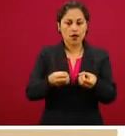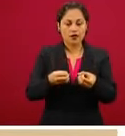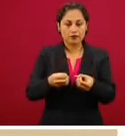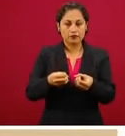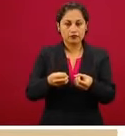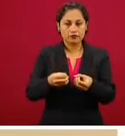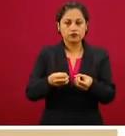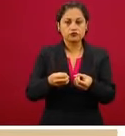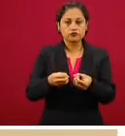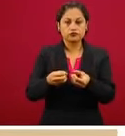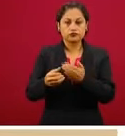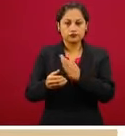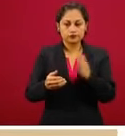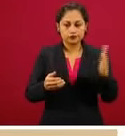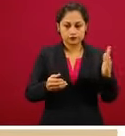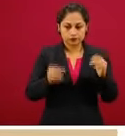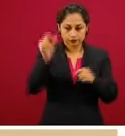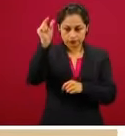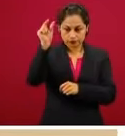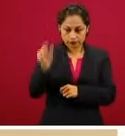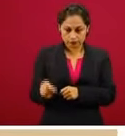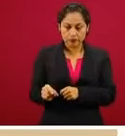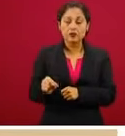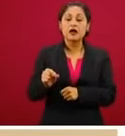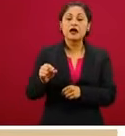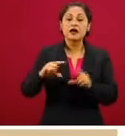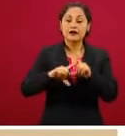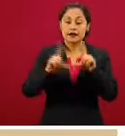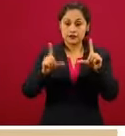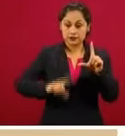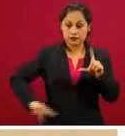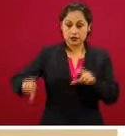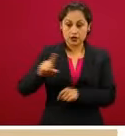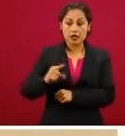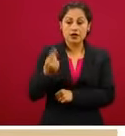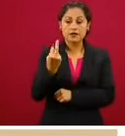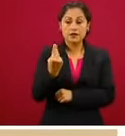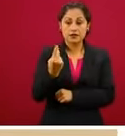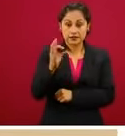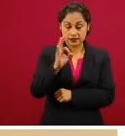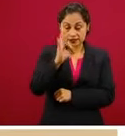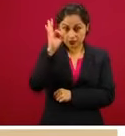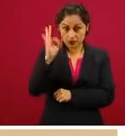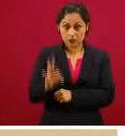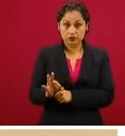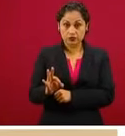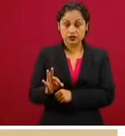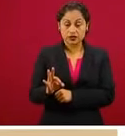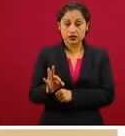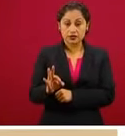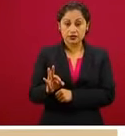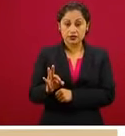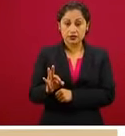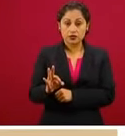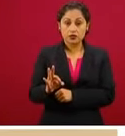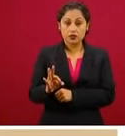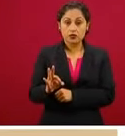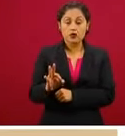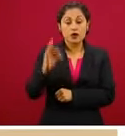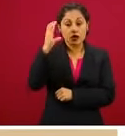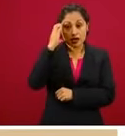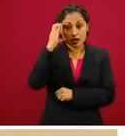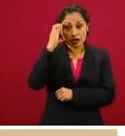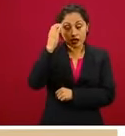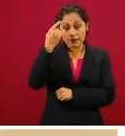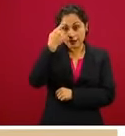barra nacional en el extremo derecho de la diapositiva, 25% de las camas para pacientes